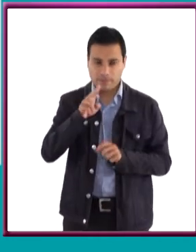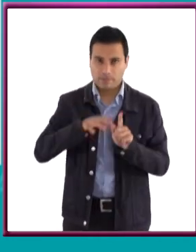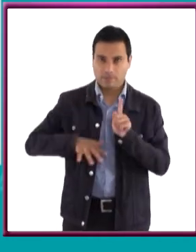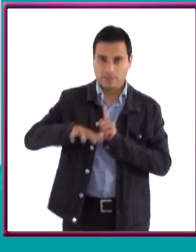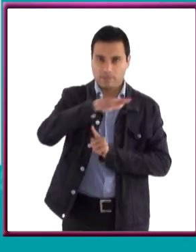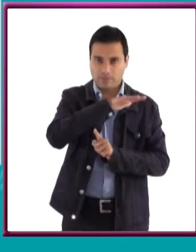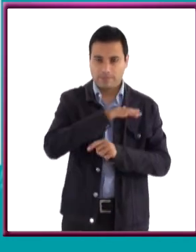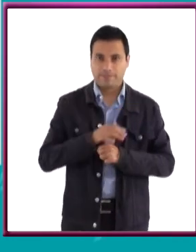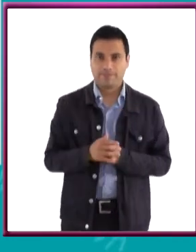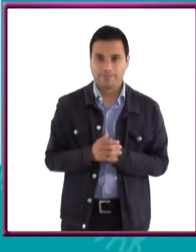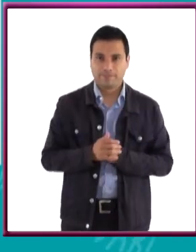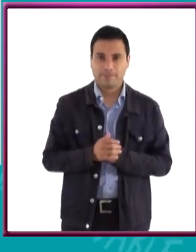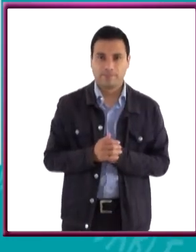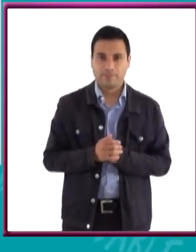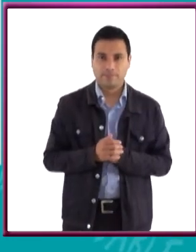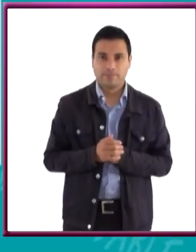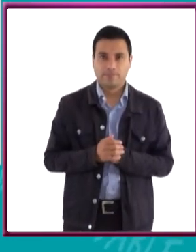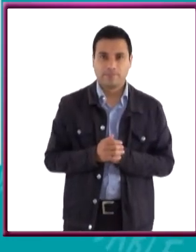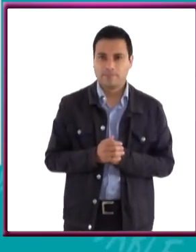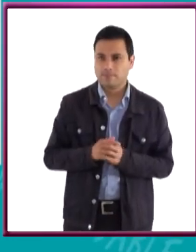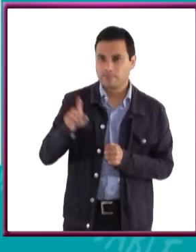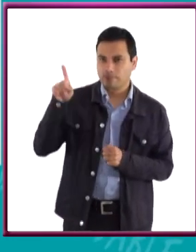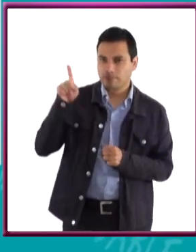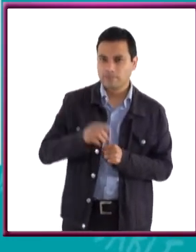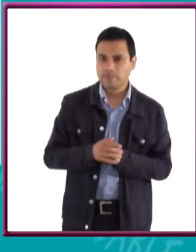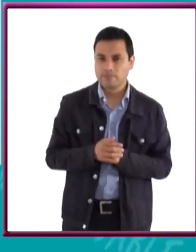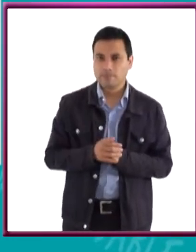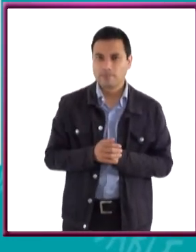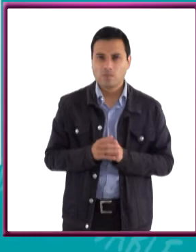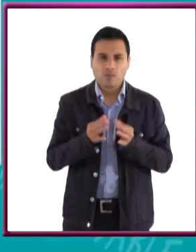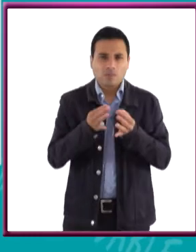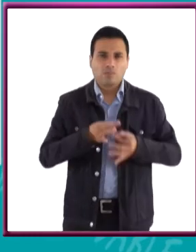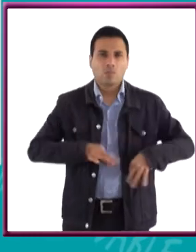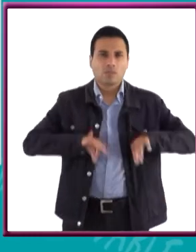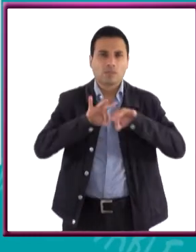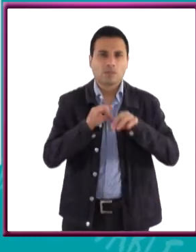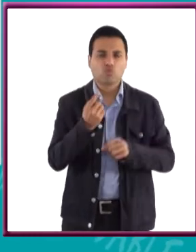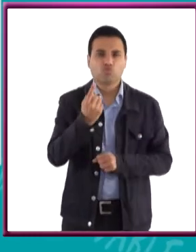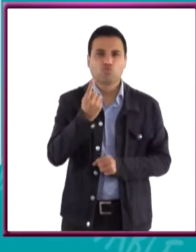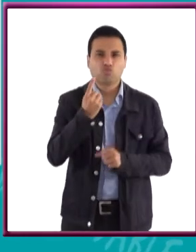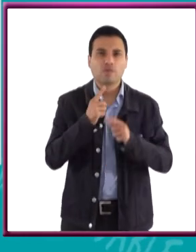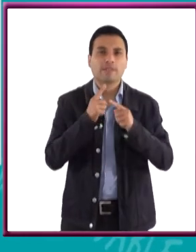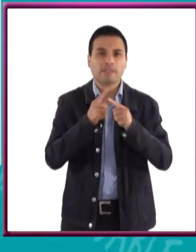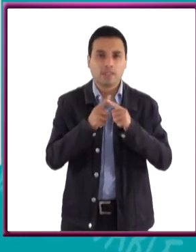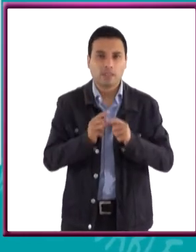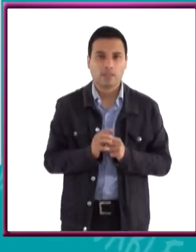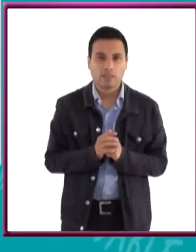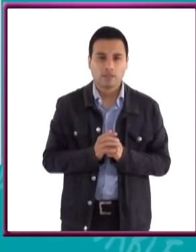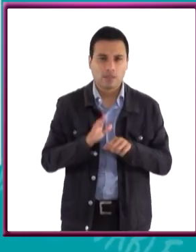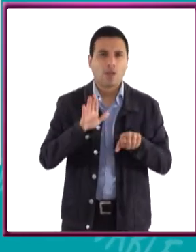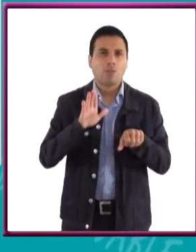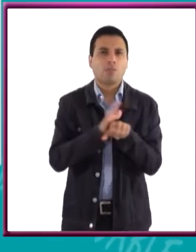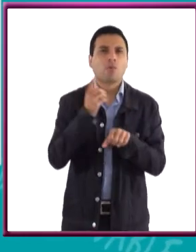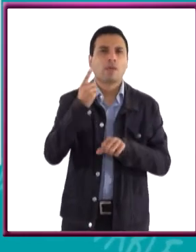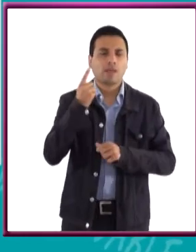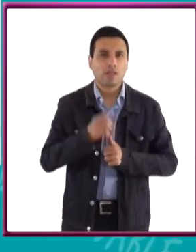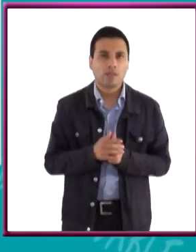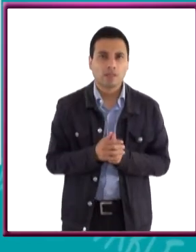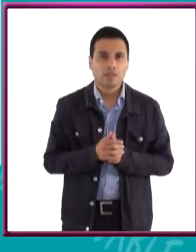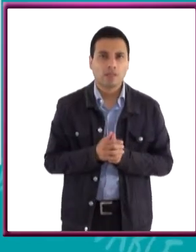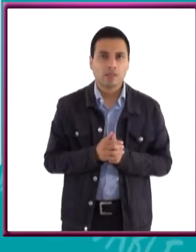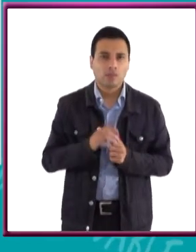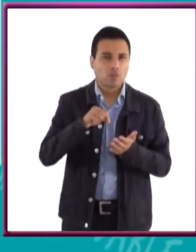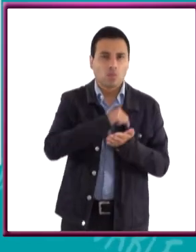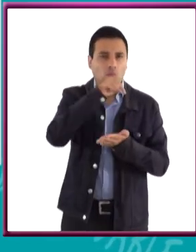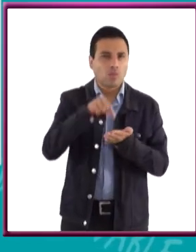las acciones en la imagen. ¿Cuál o quién sería el elemento principal? ¿Por qué?